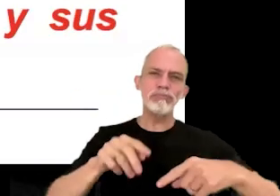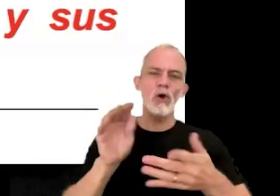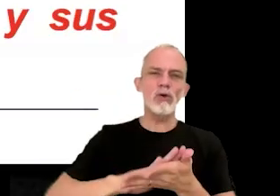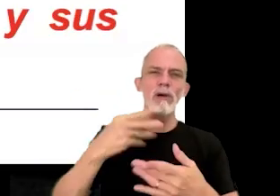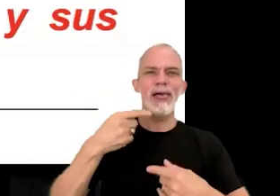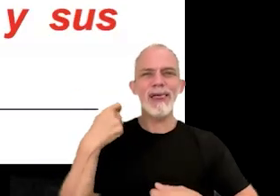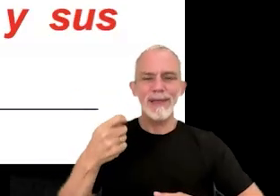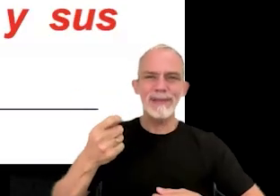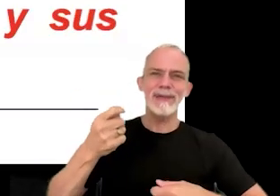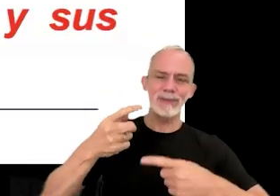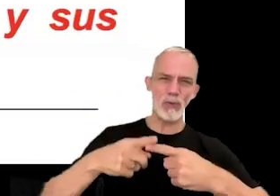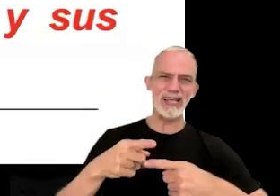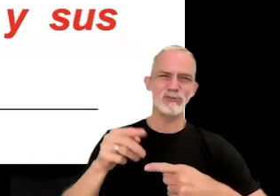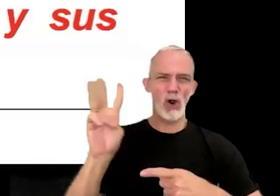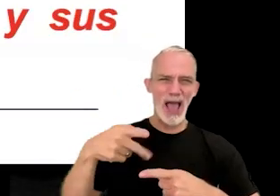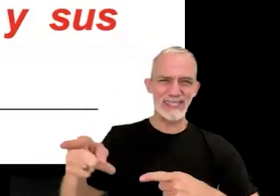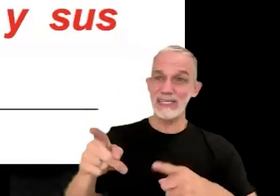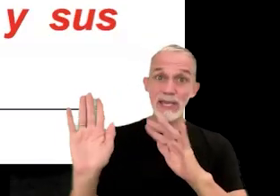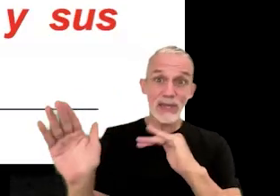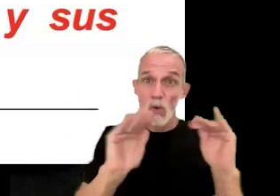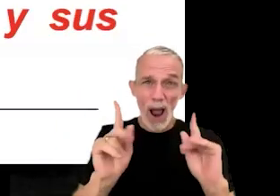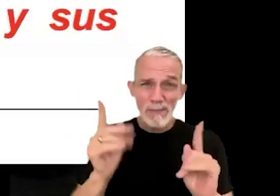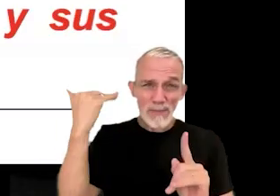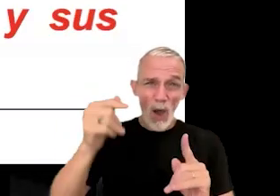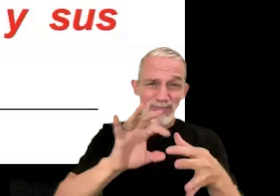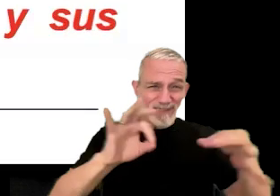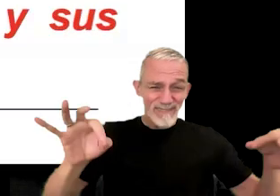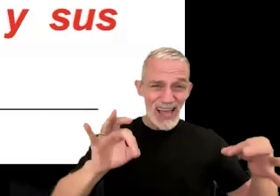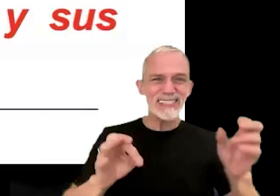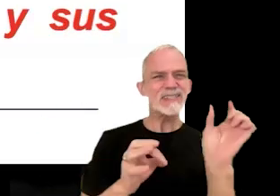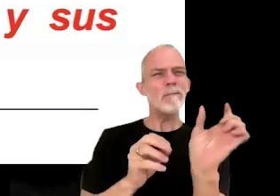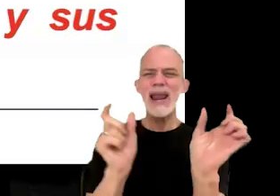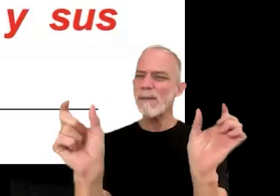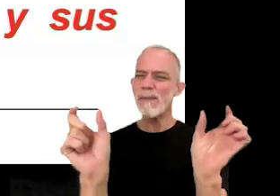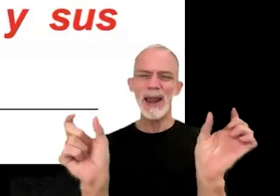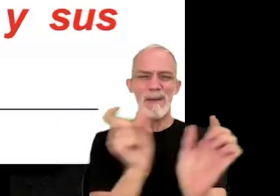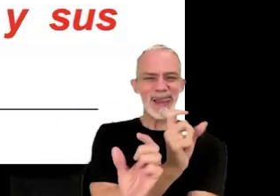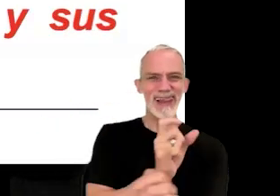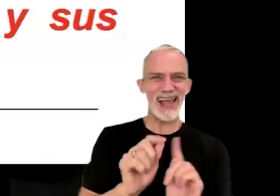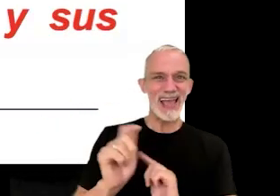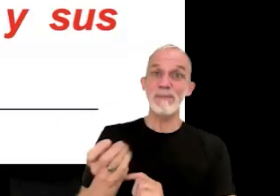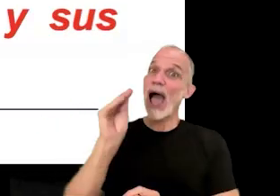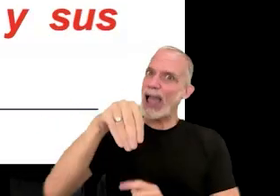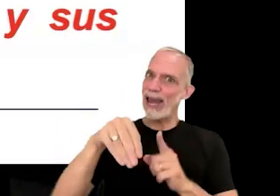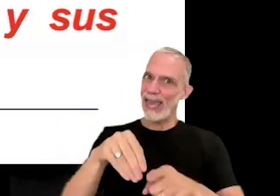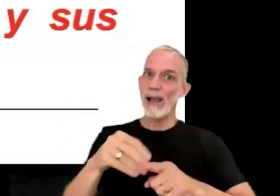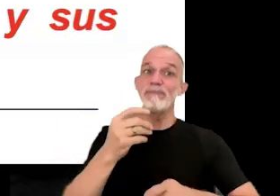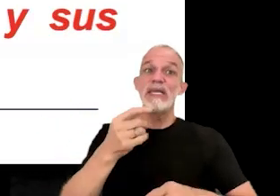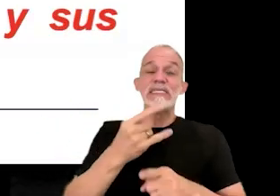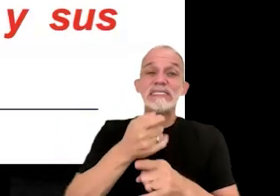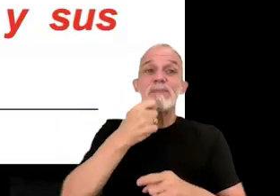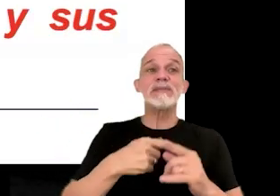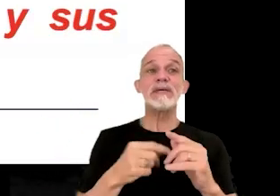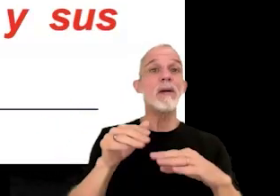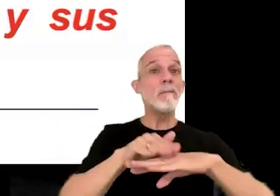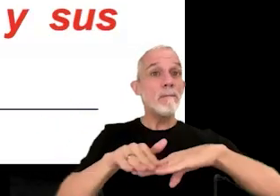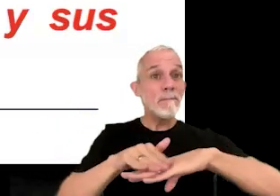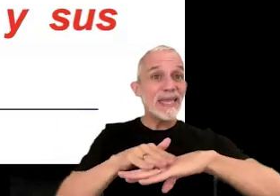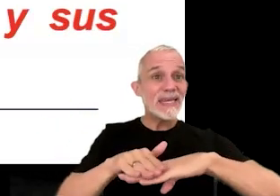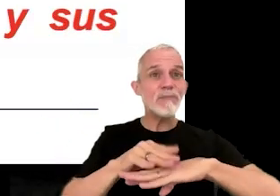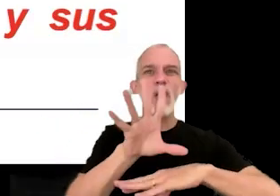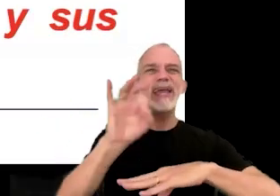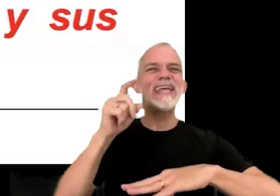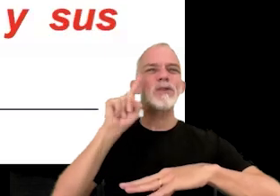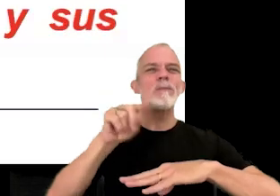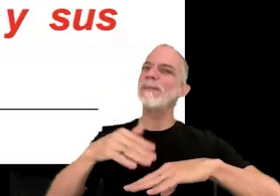eso exactamente igual a como venía redactado el artículo anterior, pero le agrega, siempre que supere el monto de